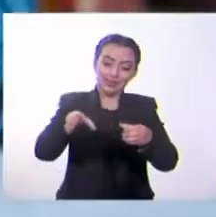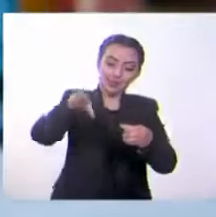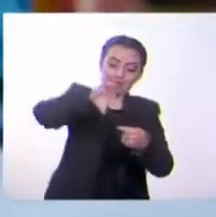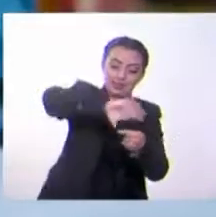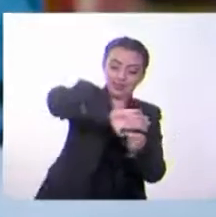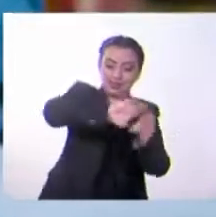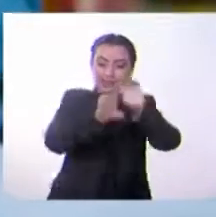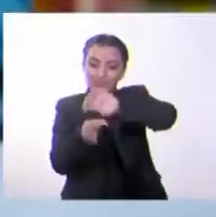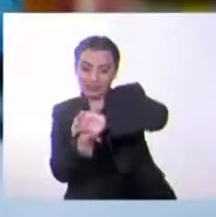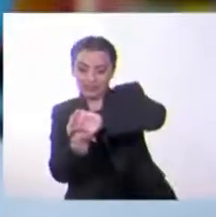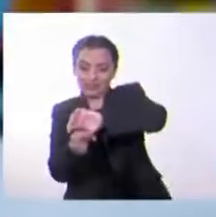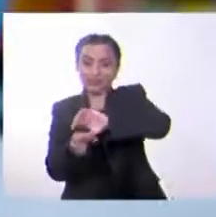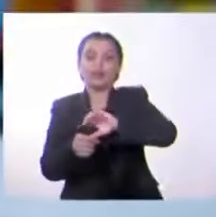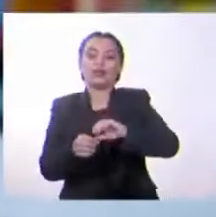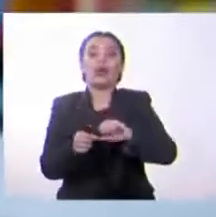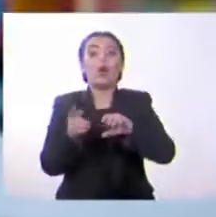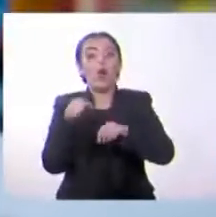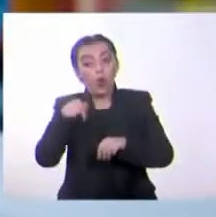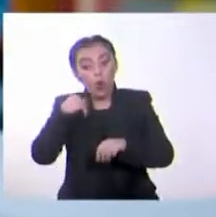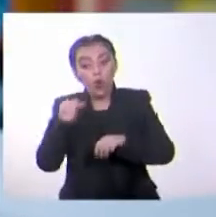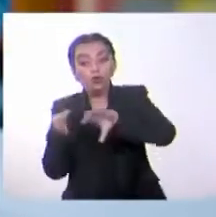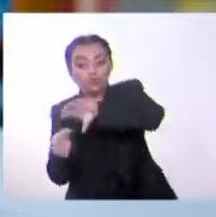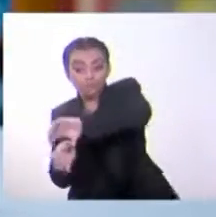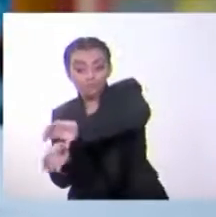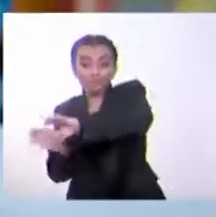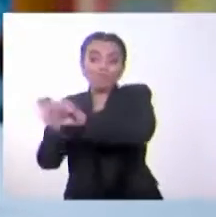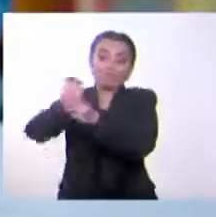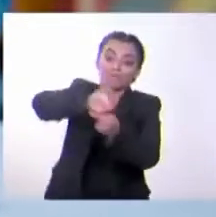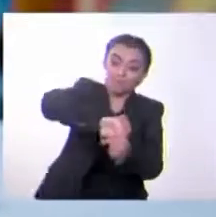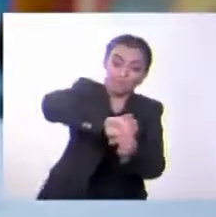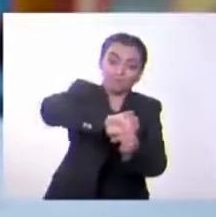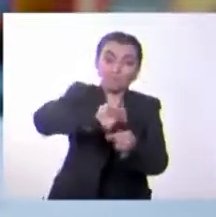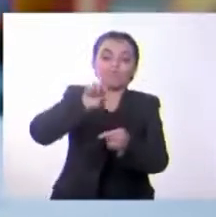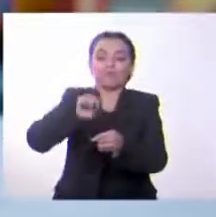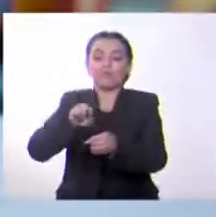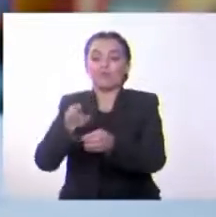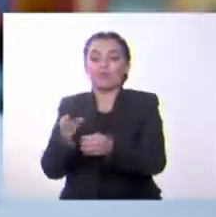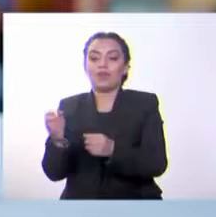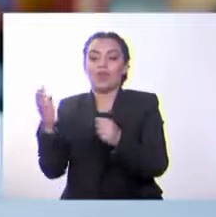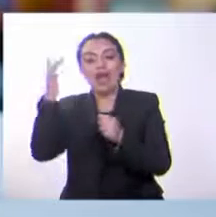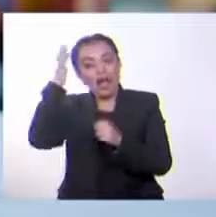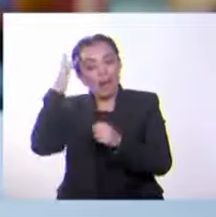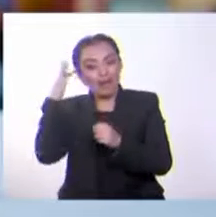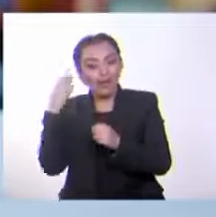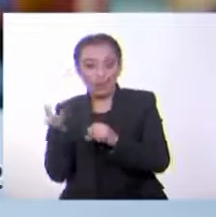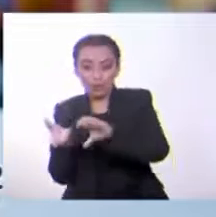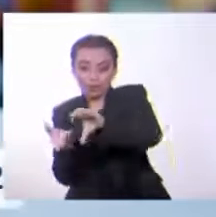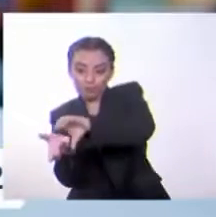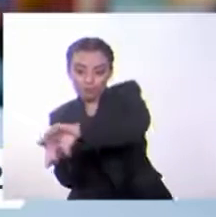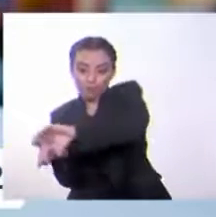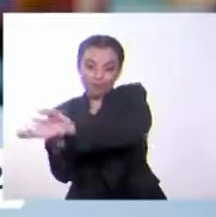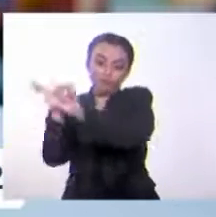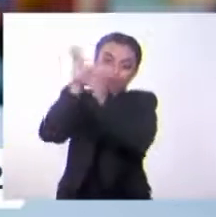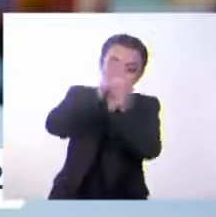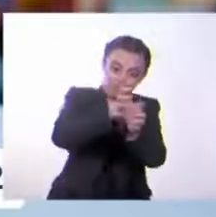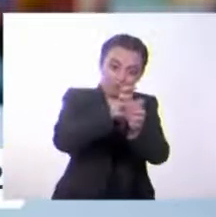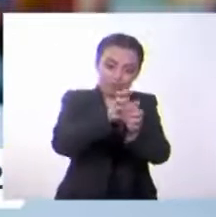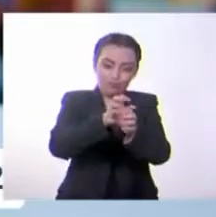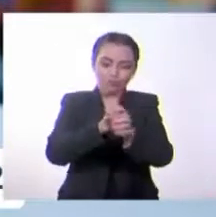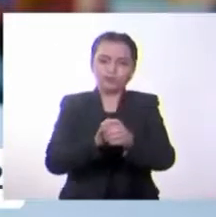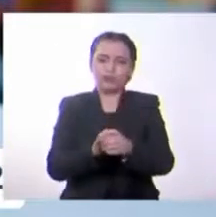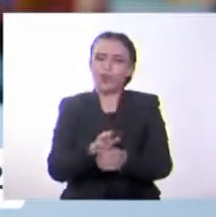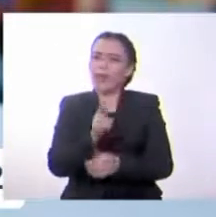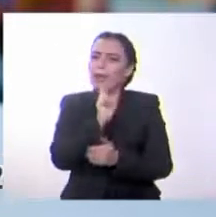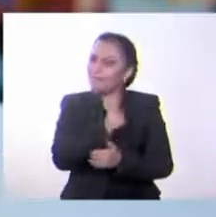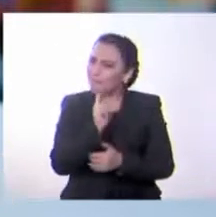caliente y lo vamos a poner encima del vaso frío. Entonces la pregunta era, ¿va a ocurrir lo mismo que en el